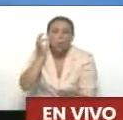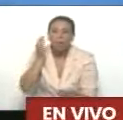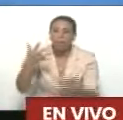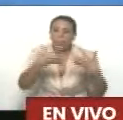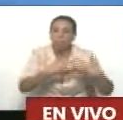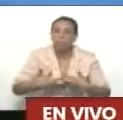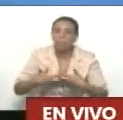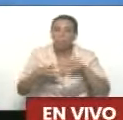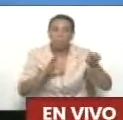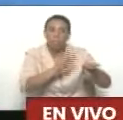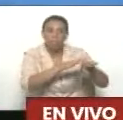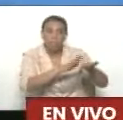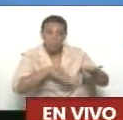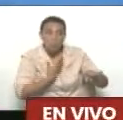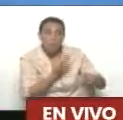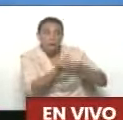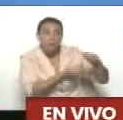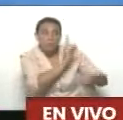gringa.